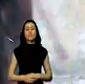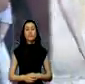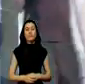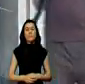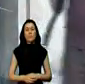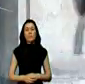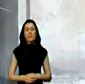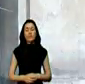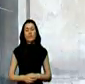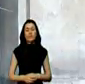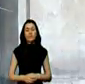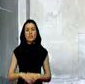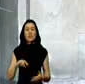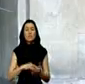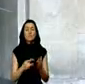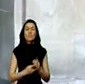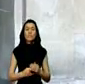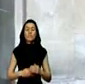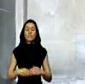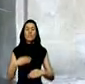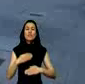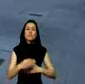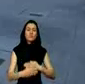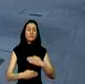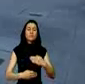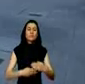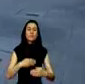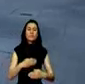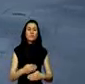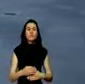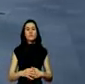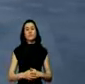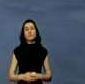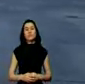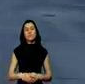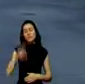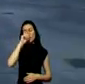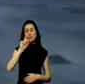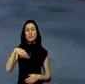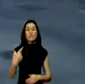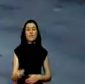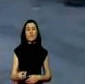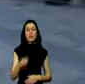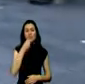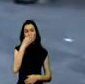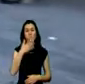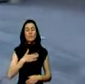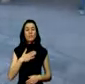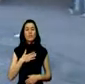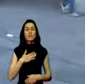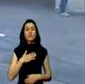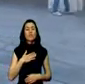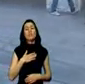administrativo de redacción del proyecto será lento y las obras, como tal, no comenzarán hasta la primavera de 2013. La equipación del edificio y la financiación total